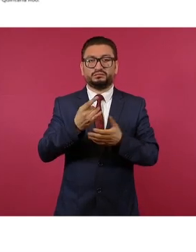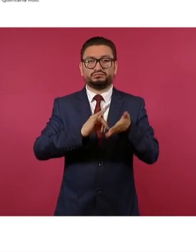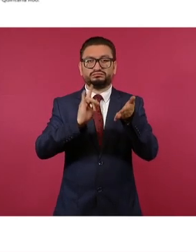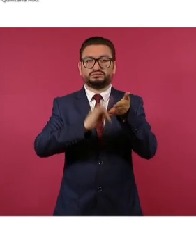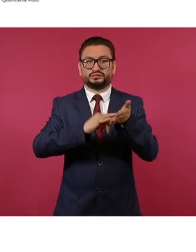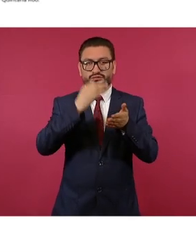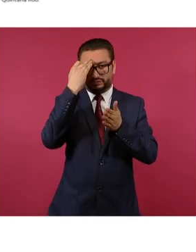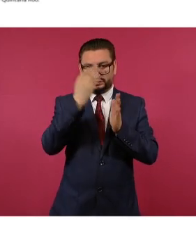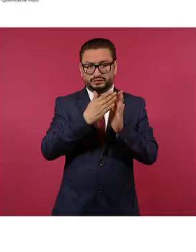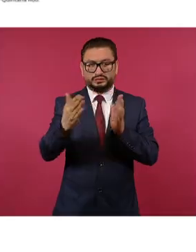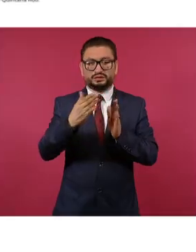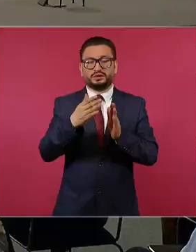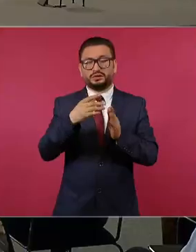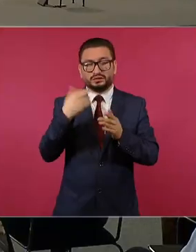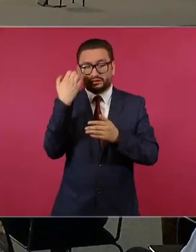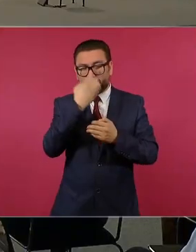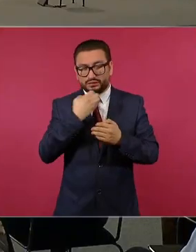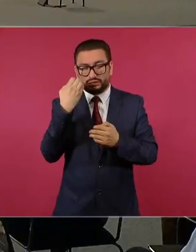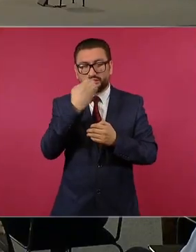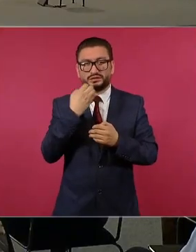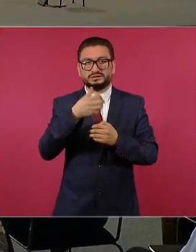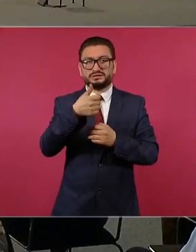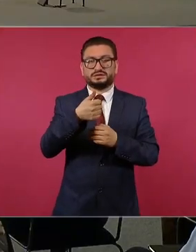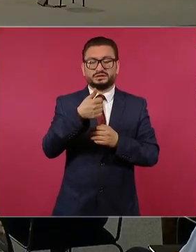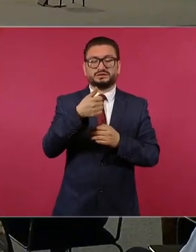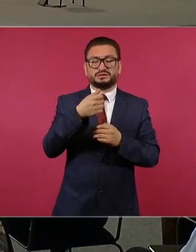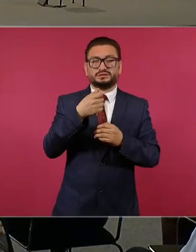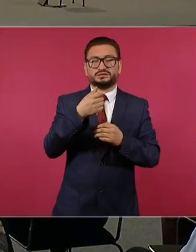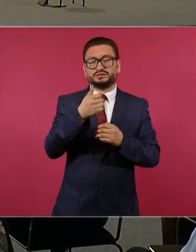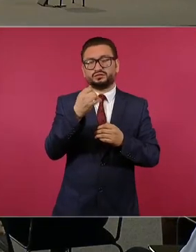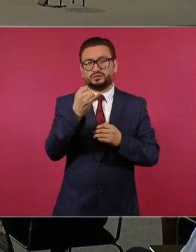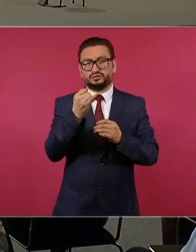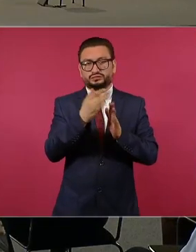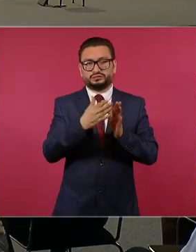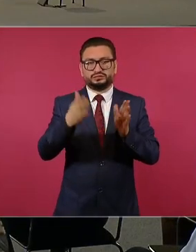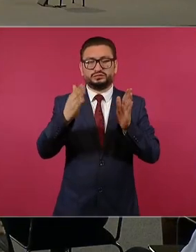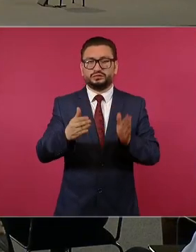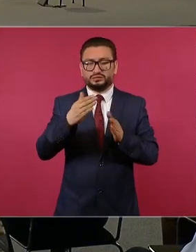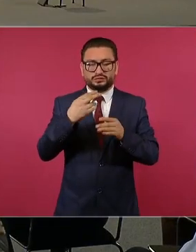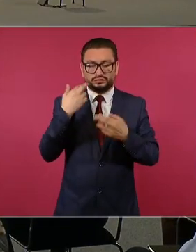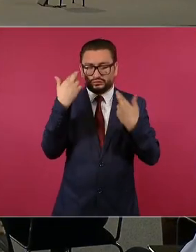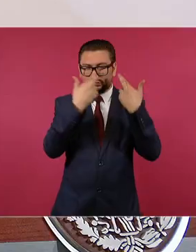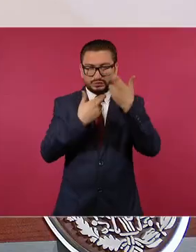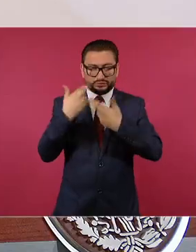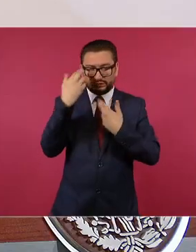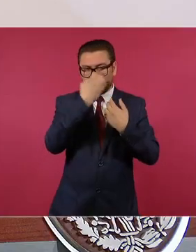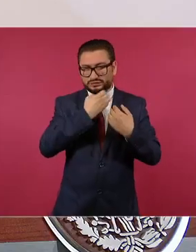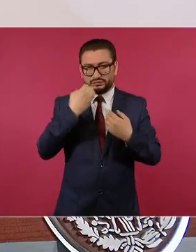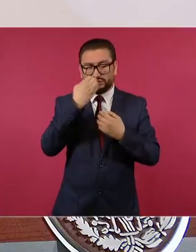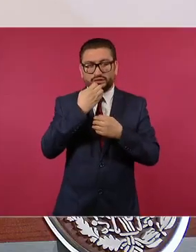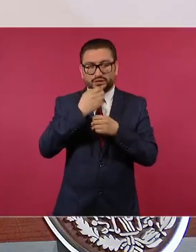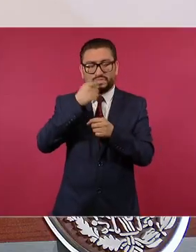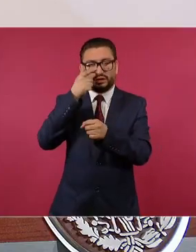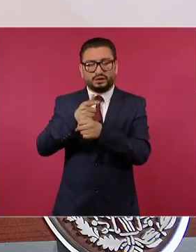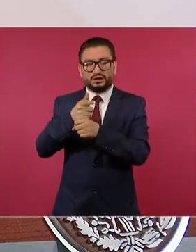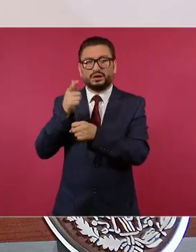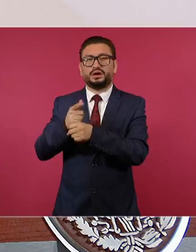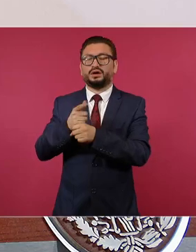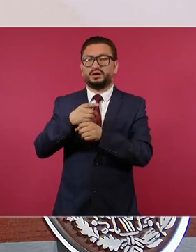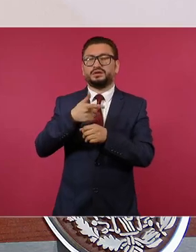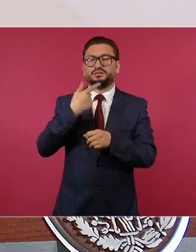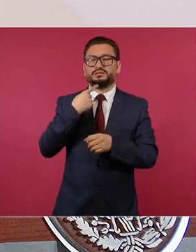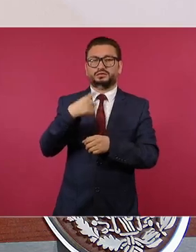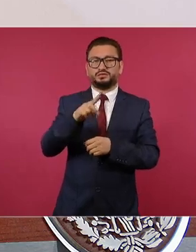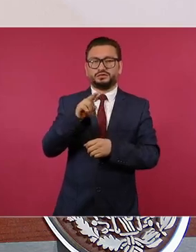el periodo del 31 de mayo al 6 de junio, les comento que atendimos 222 denuncias,